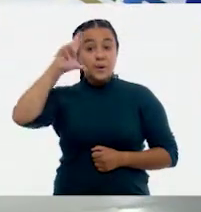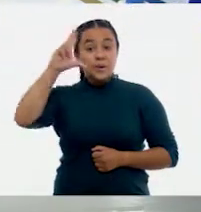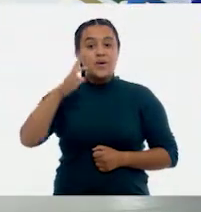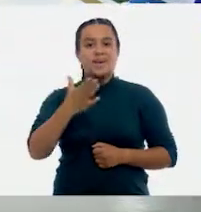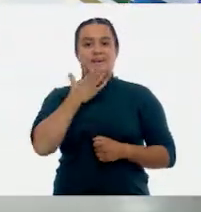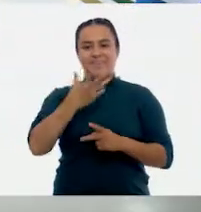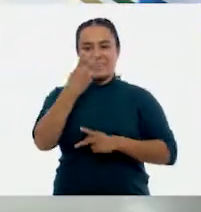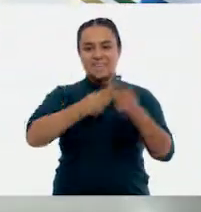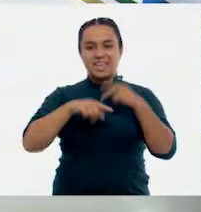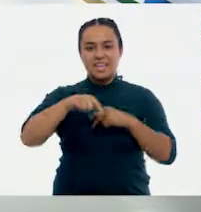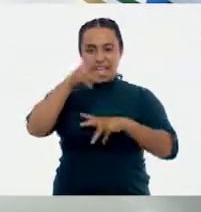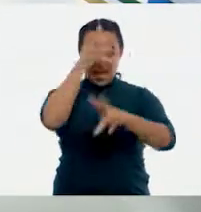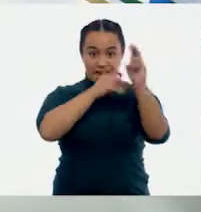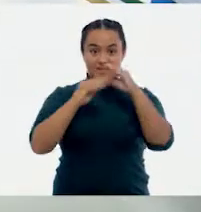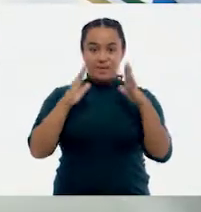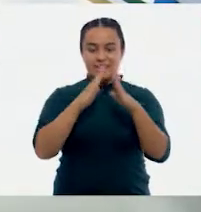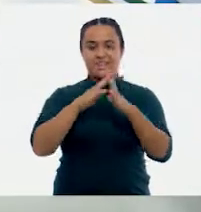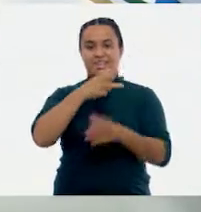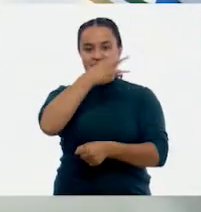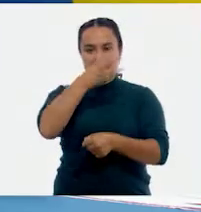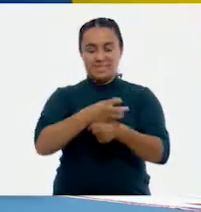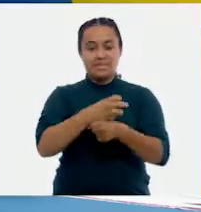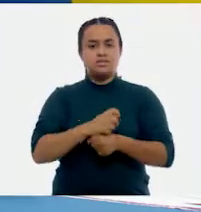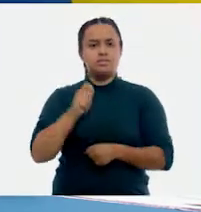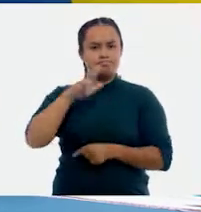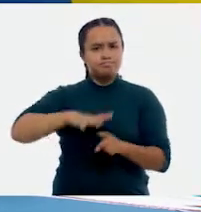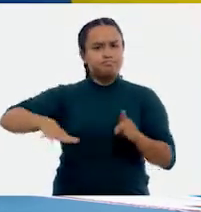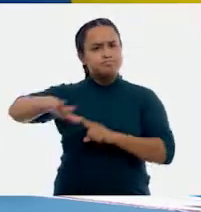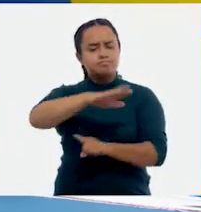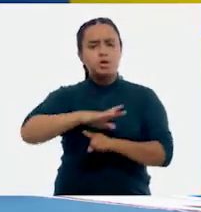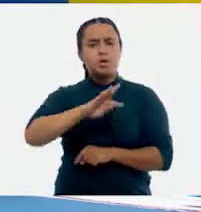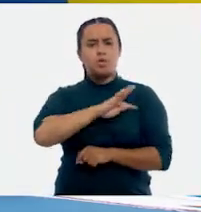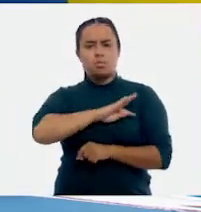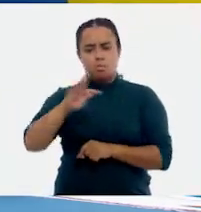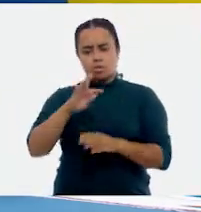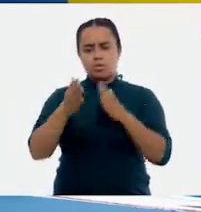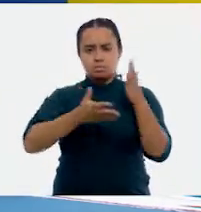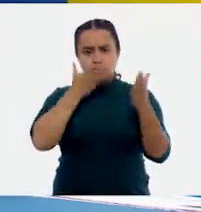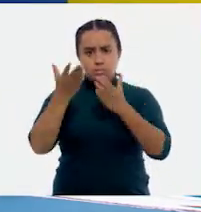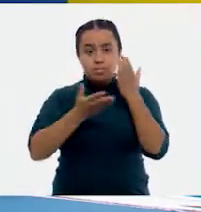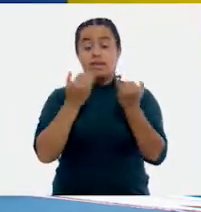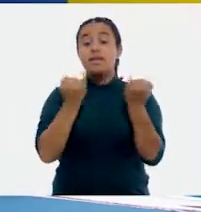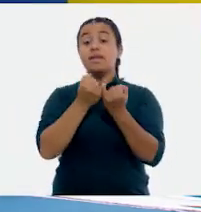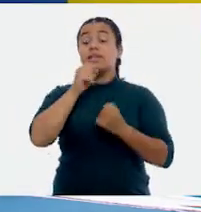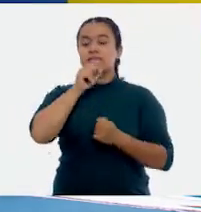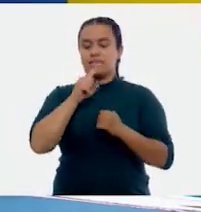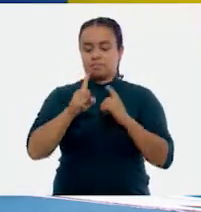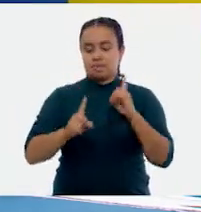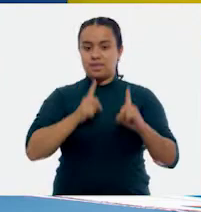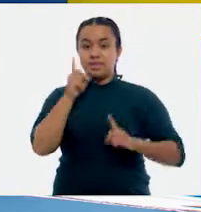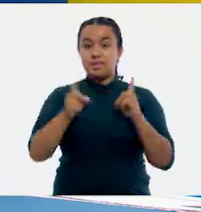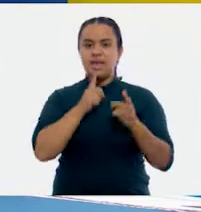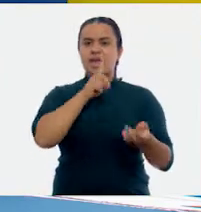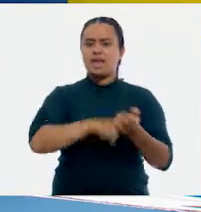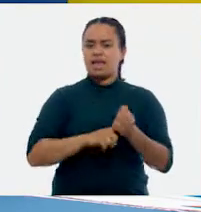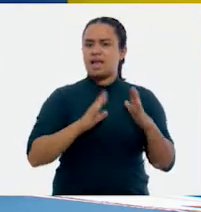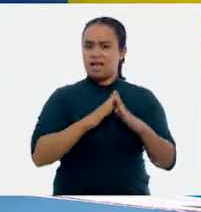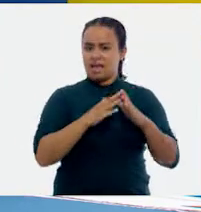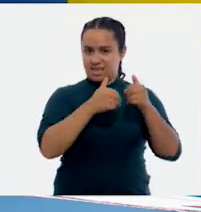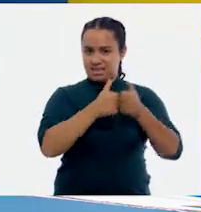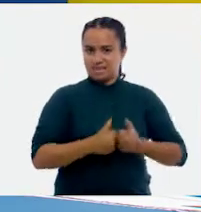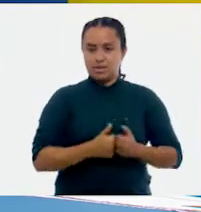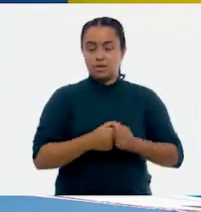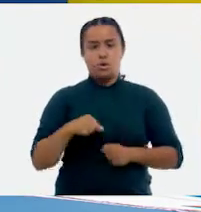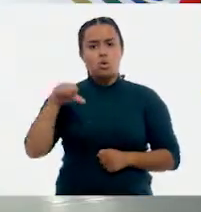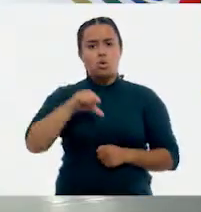Les damos la bienvenida a Aprende en Casa 3, un espacio en el que vamos a poder estudiar y divertirnos desde nuestros hogares.